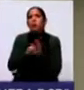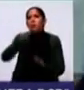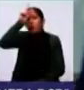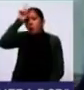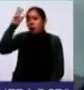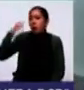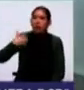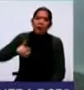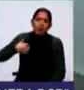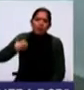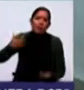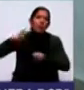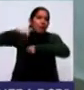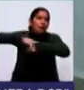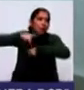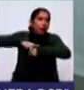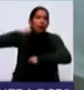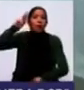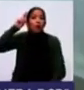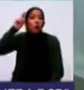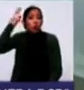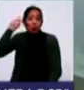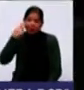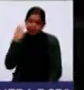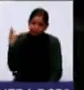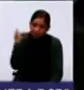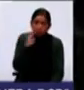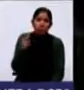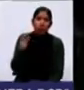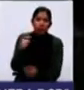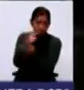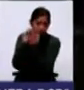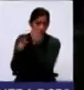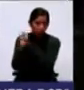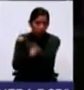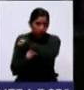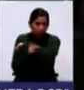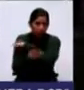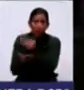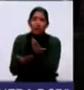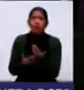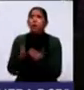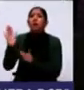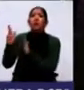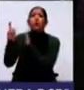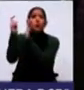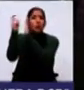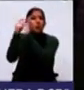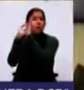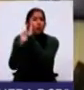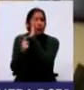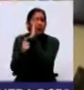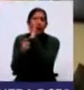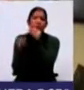Argentina, Paraguay, Uruguay, por ejemplo, quienes estos países van flexibilizando también estas